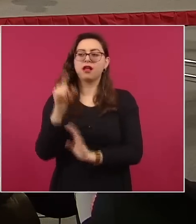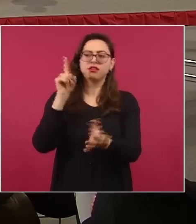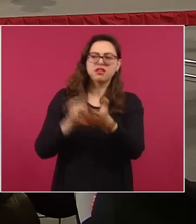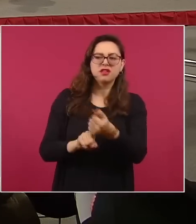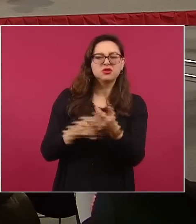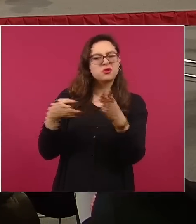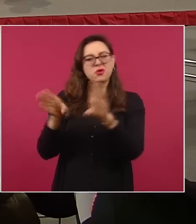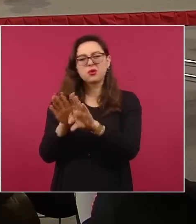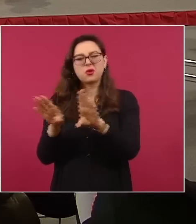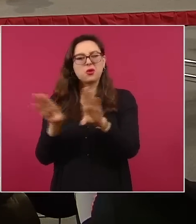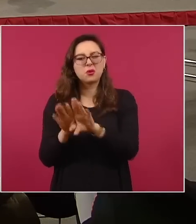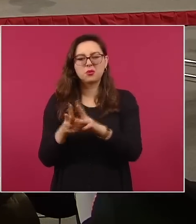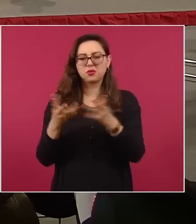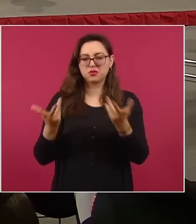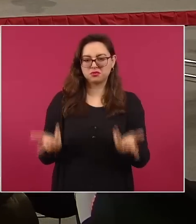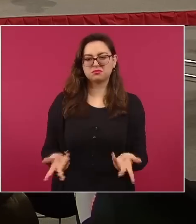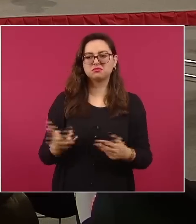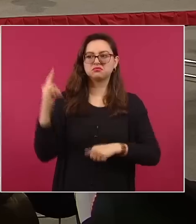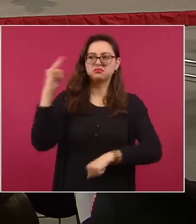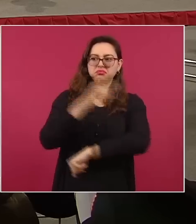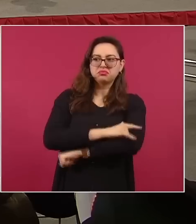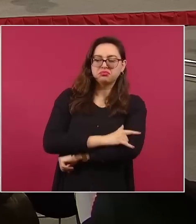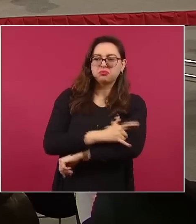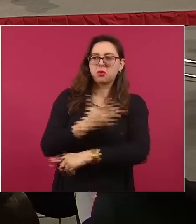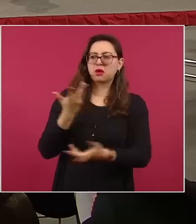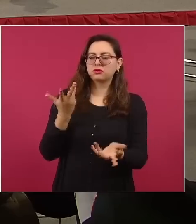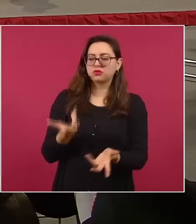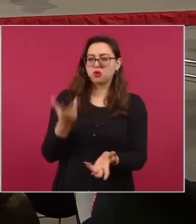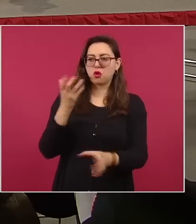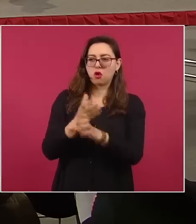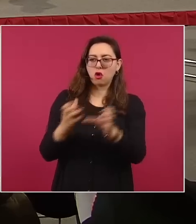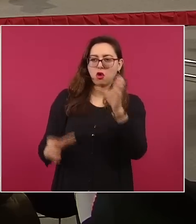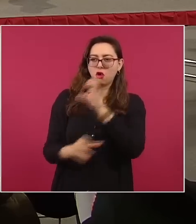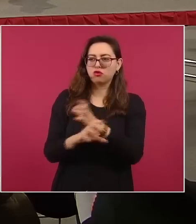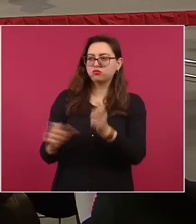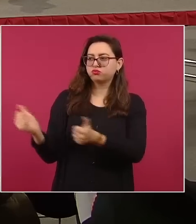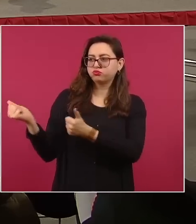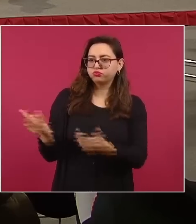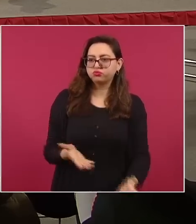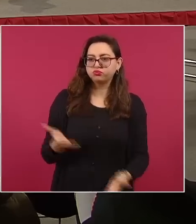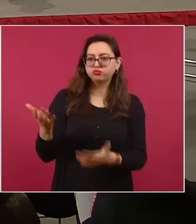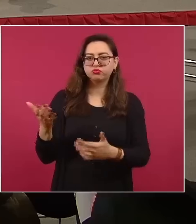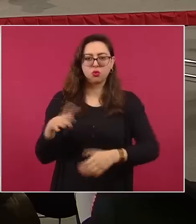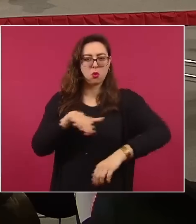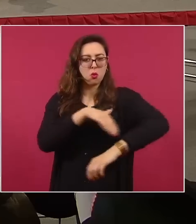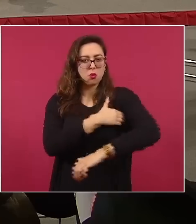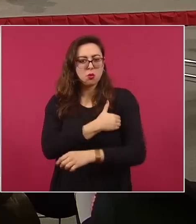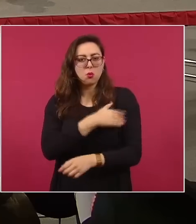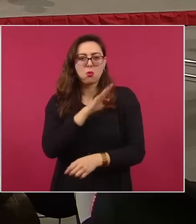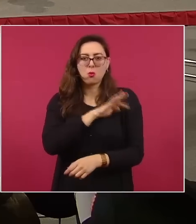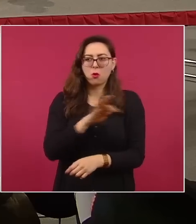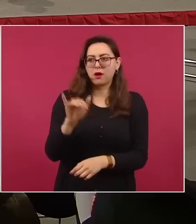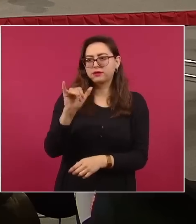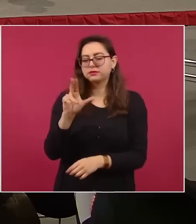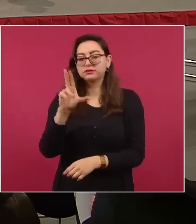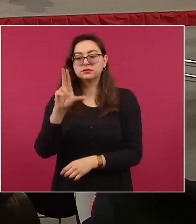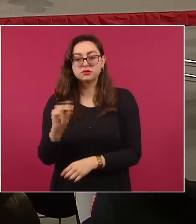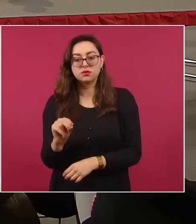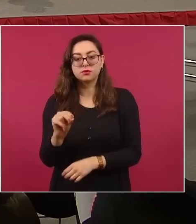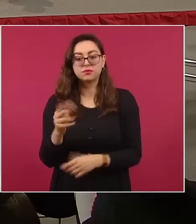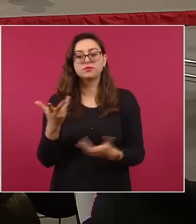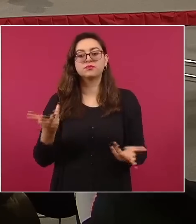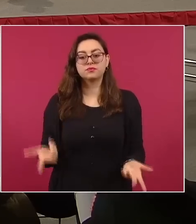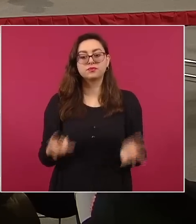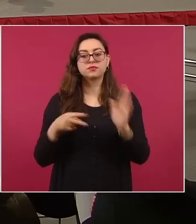tiene el Aeropuerto Internacional Felipe Ángeles sobre la carga inicialmente el video